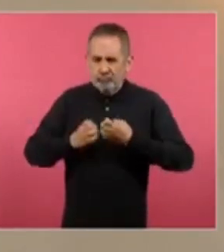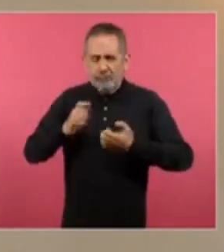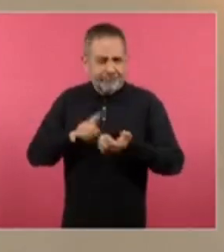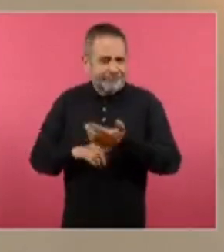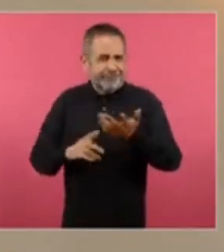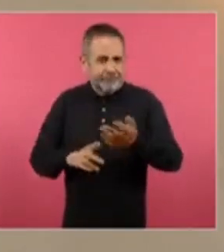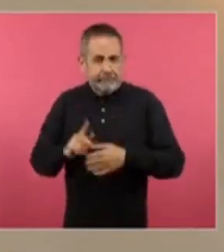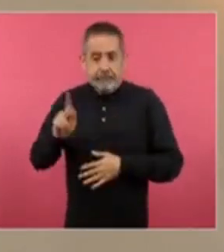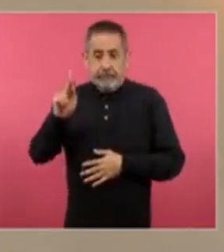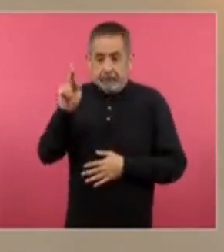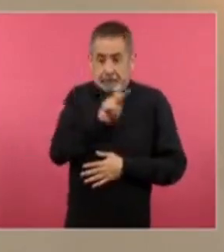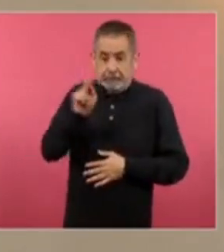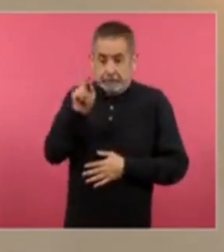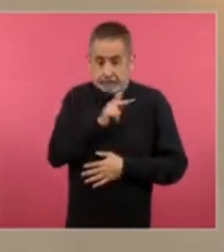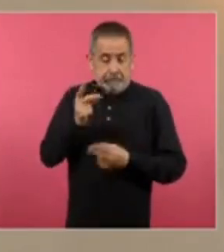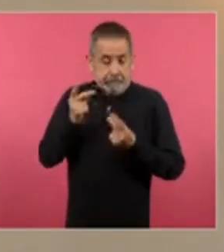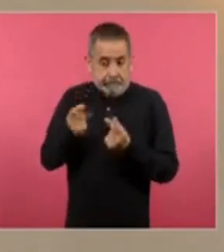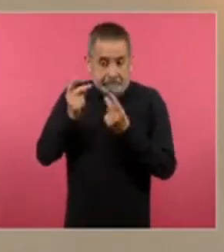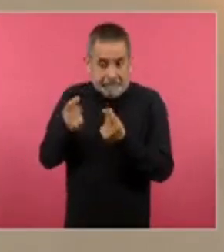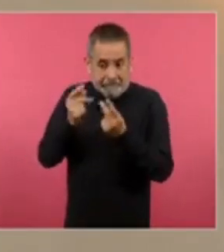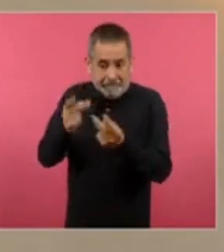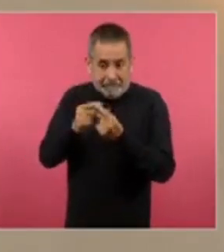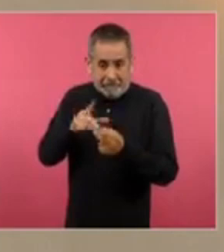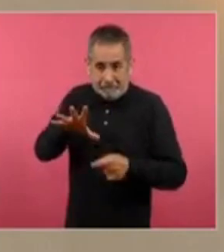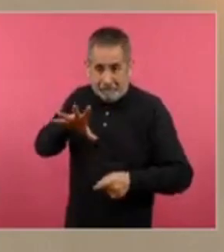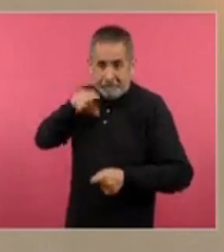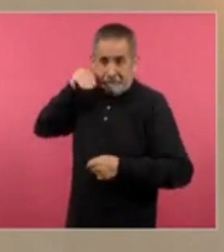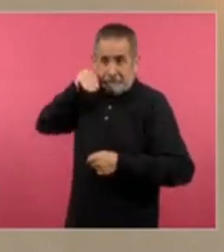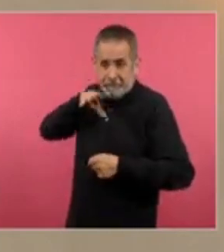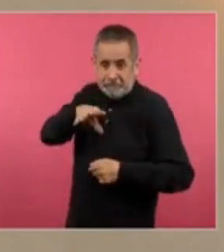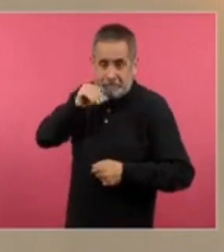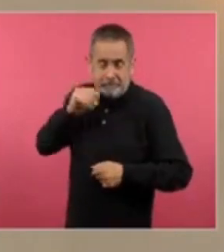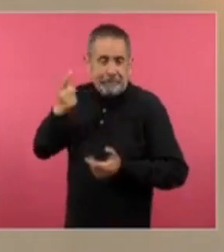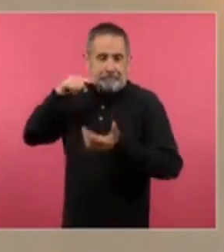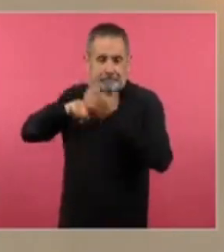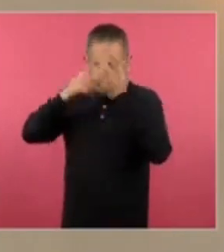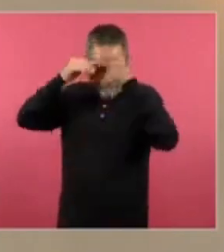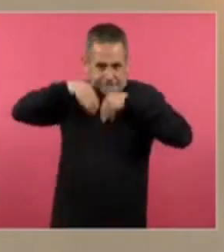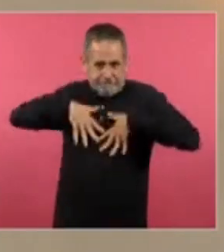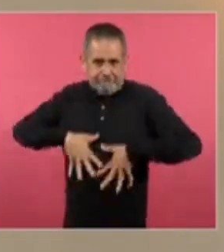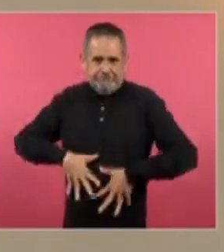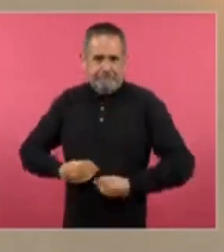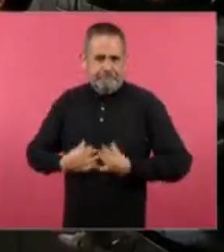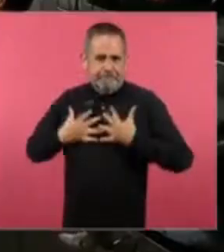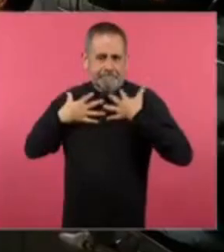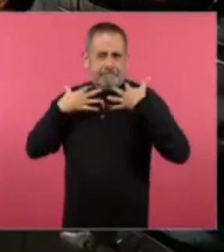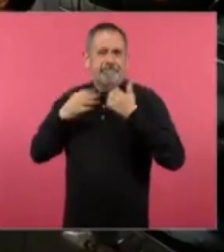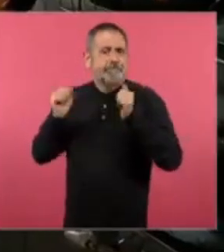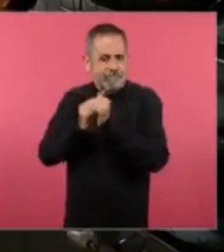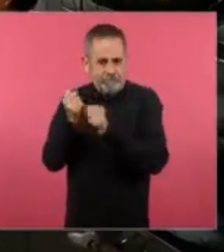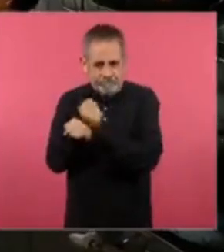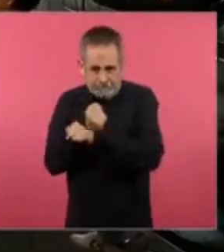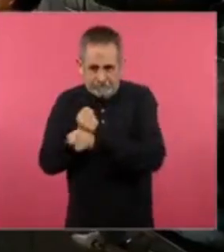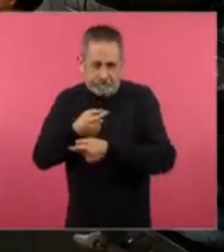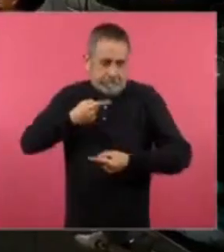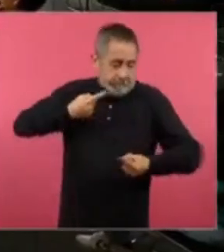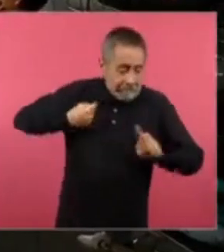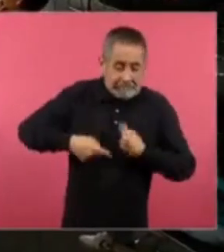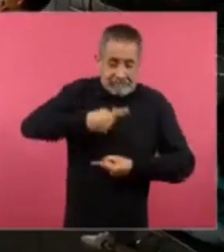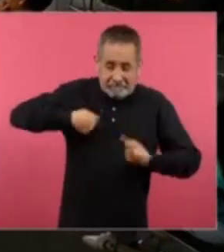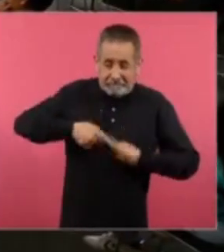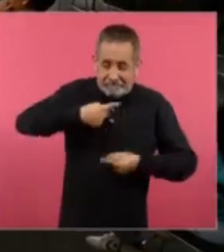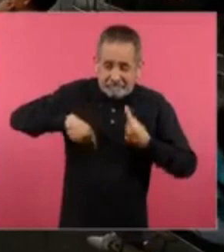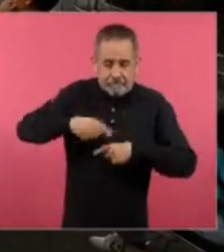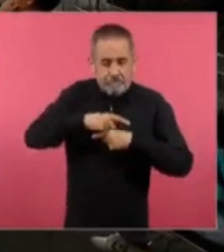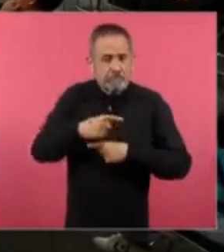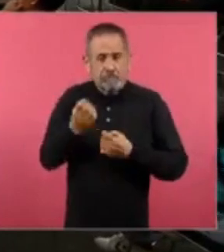la respiración porque hay una demanda de necesito más sangre con más oxígeno, y entonces